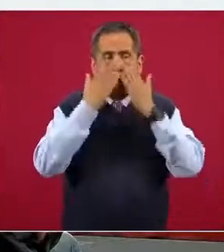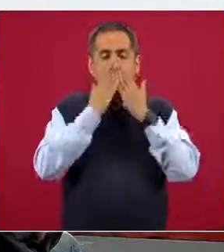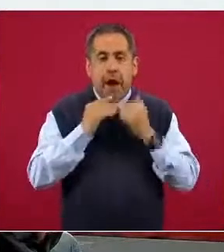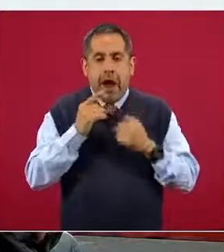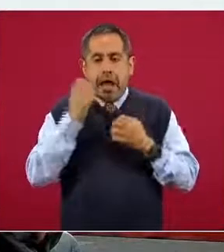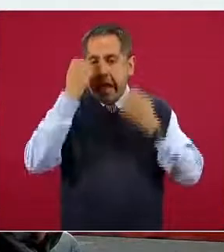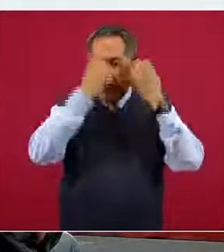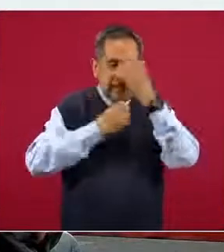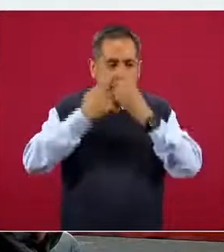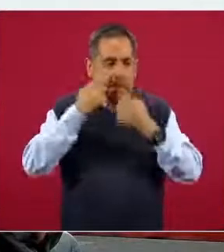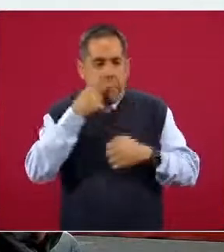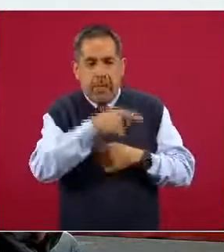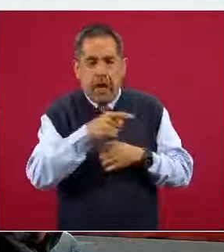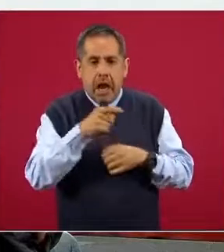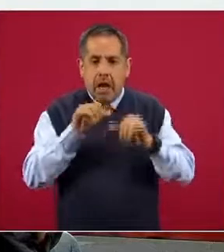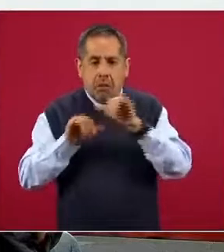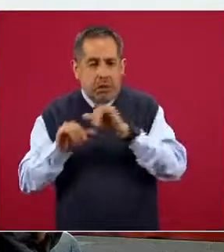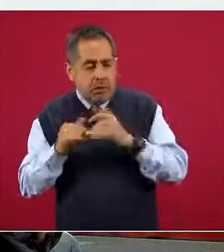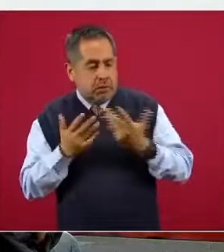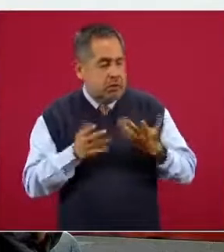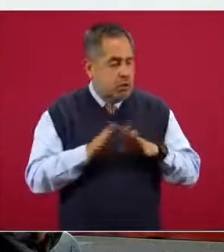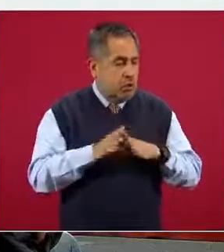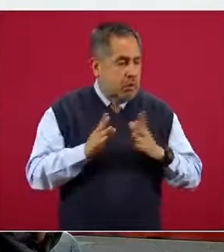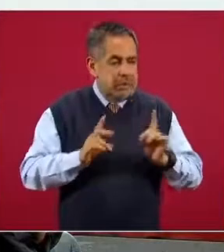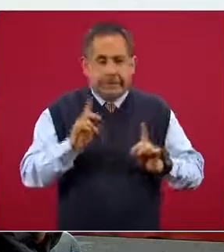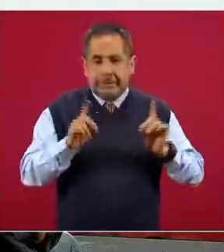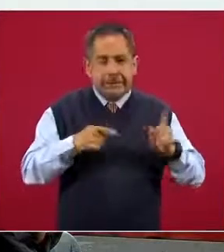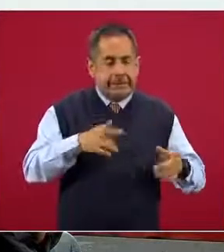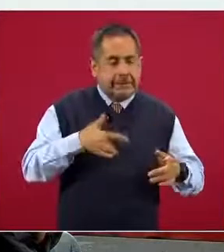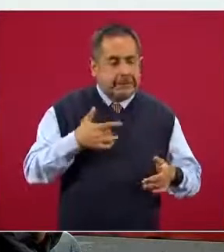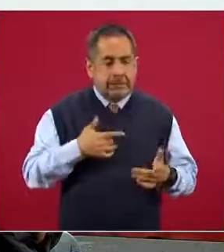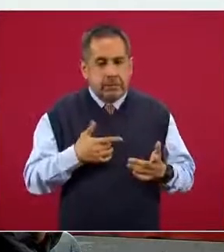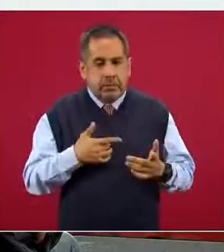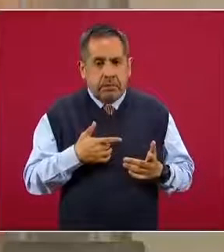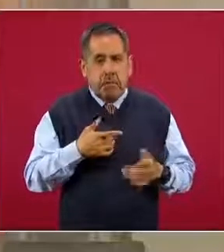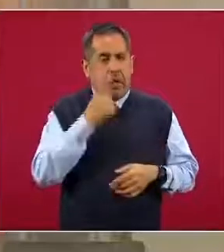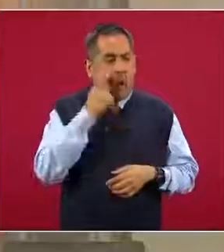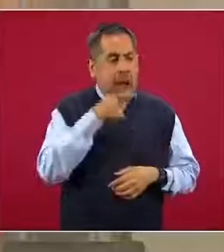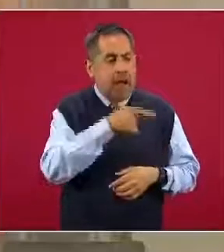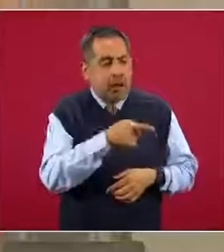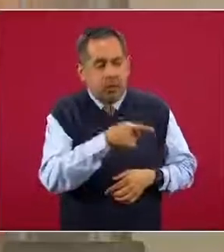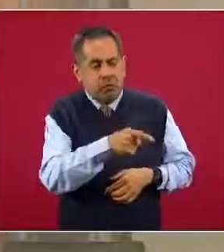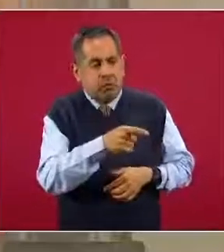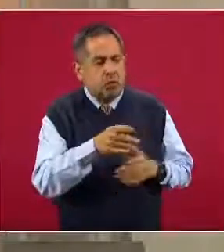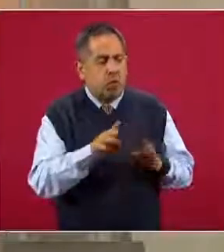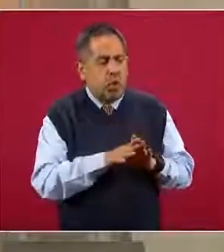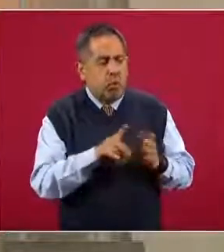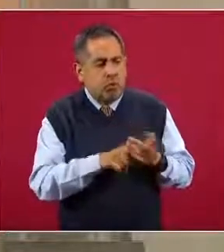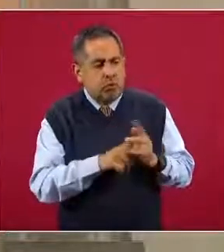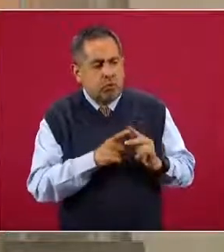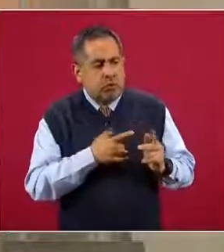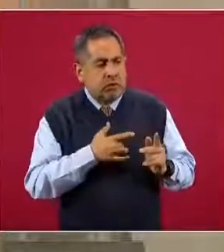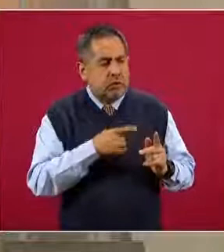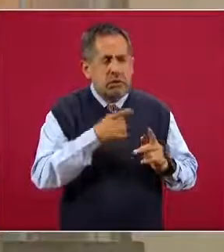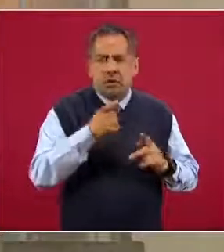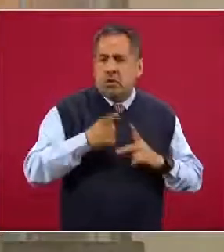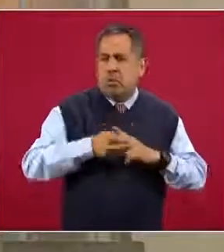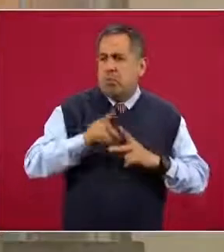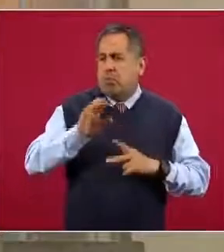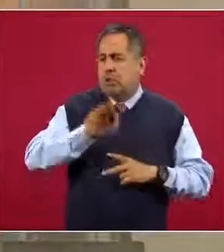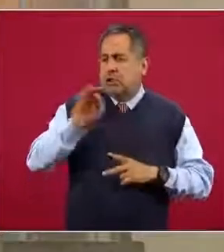de laboratorio, pero que su información es importante porque a través de la estimación que se realiza con los porcentajes